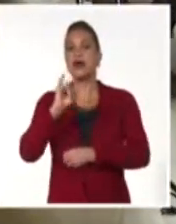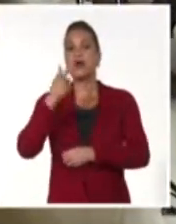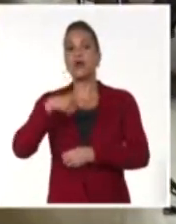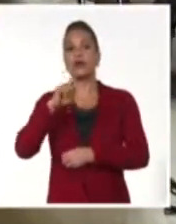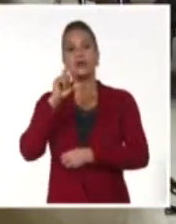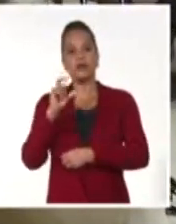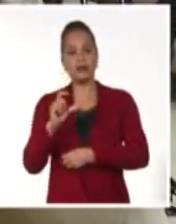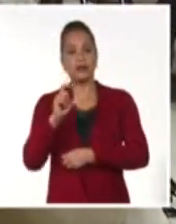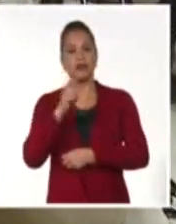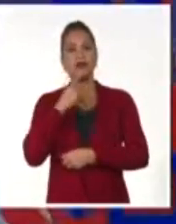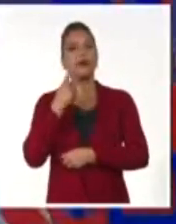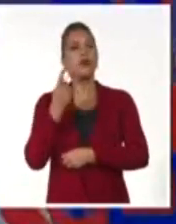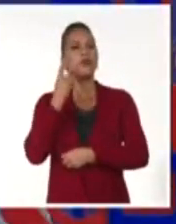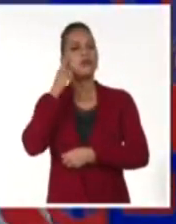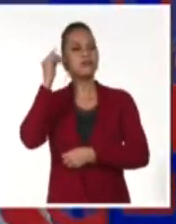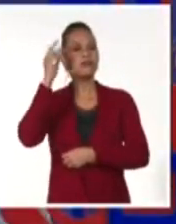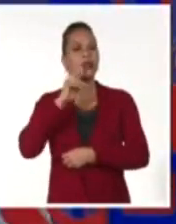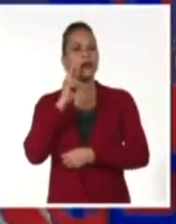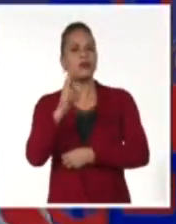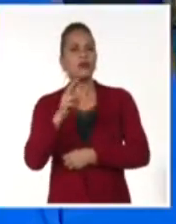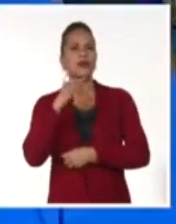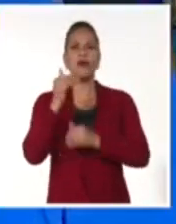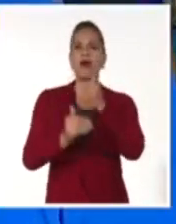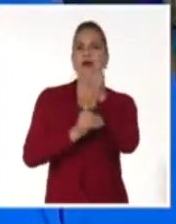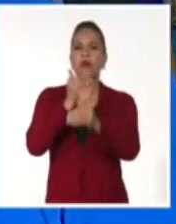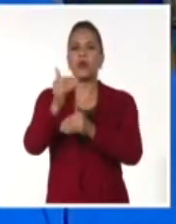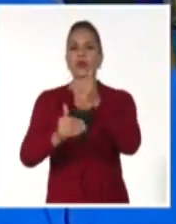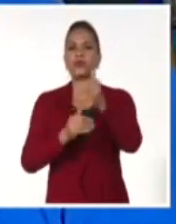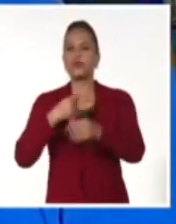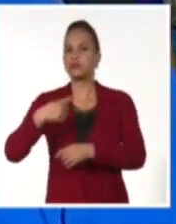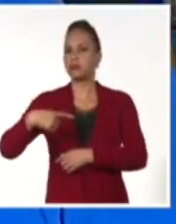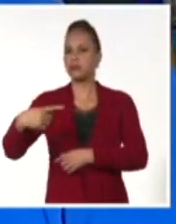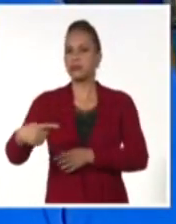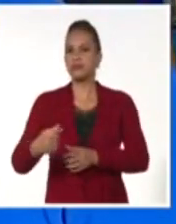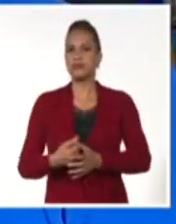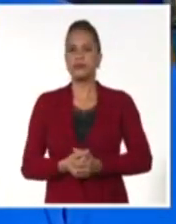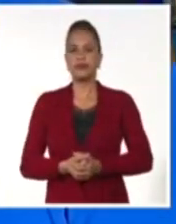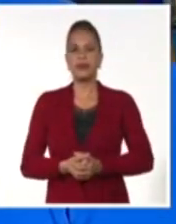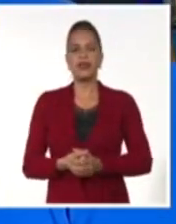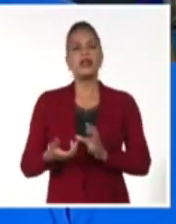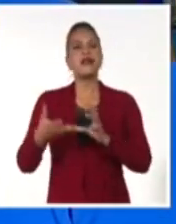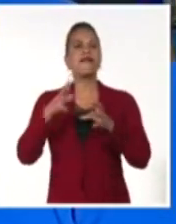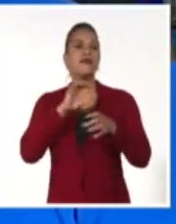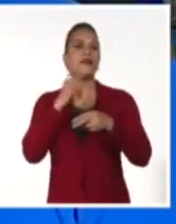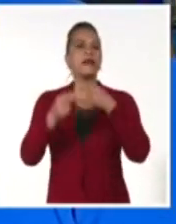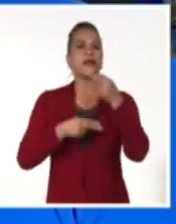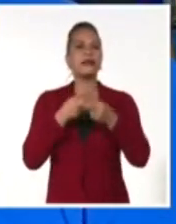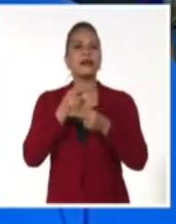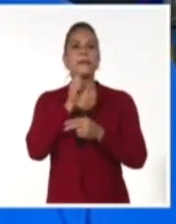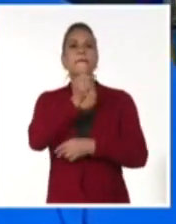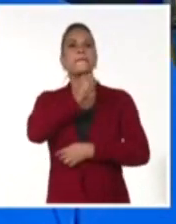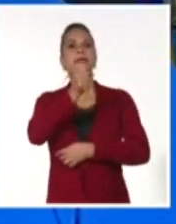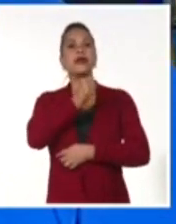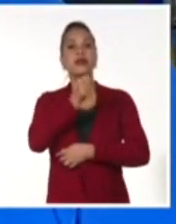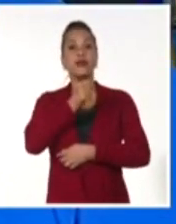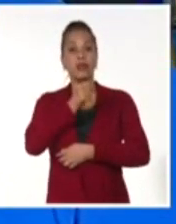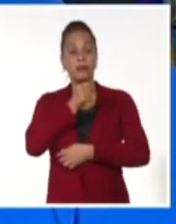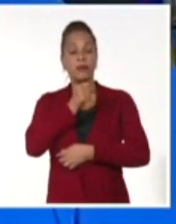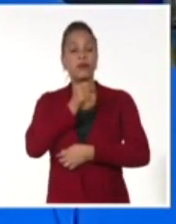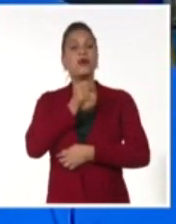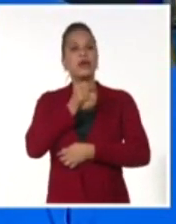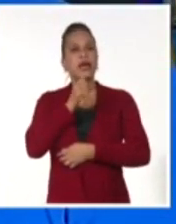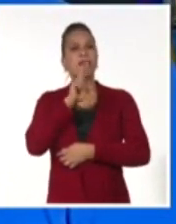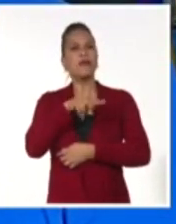reconocimiento a la evolución constante de dinamizar el interior de la redacción la manera que tenemos de hacer periodismo y para esto hemos buscado